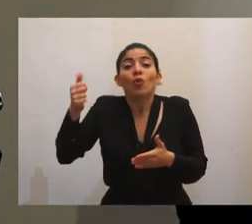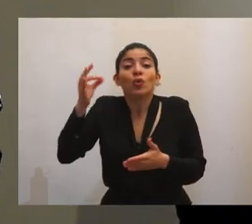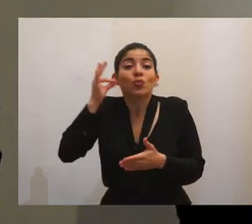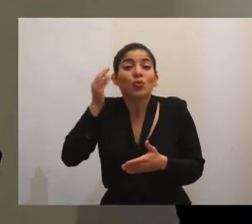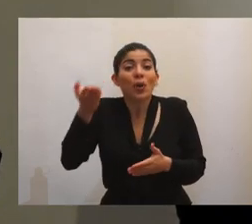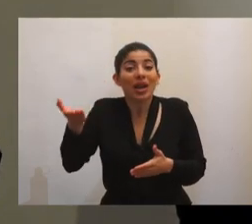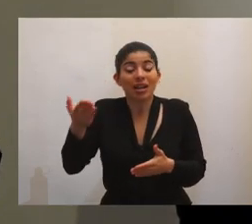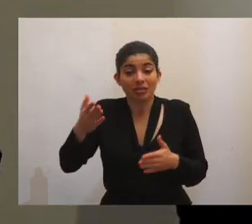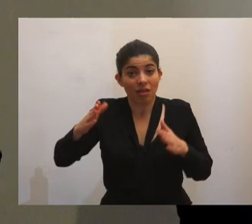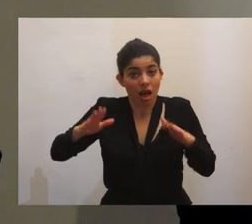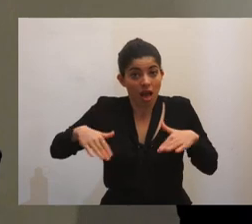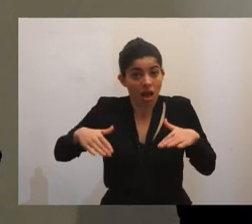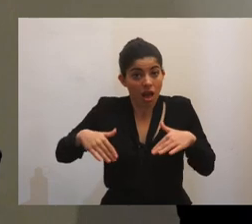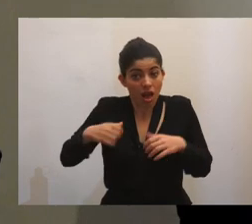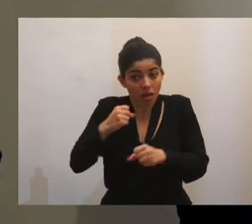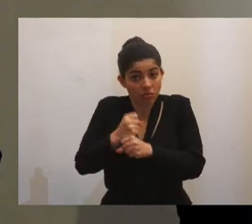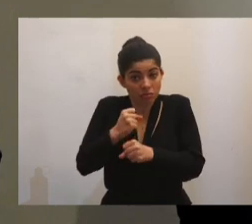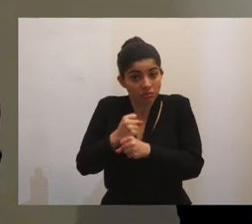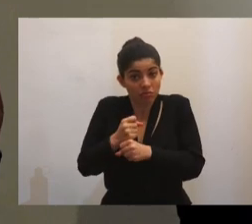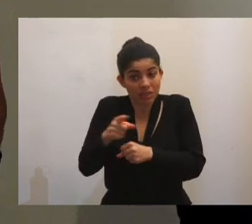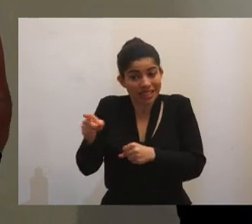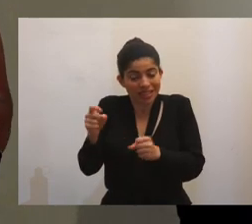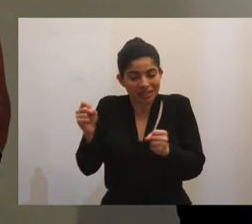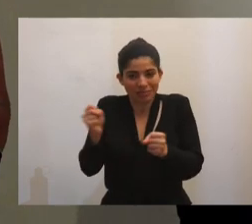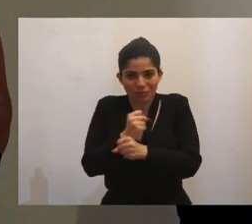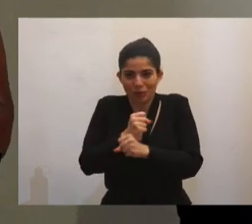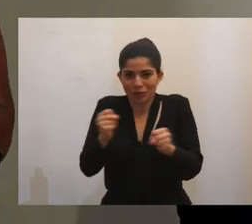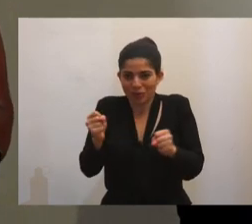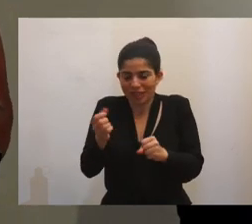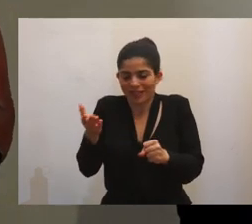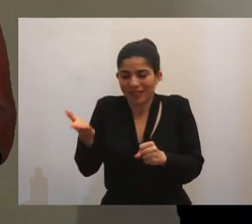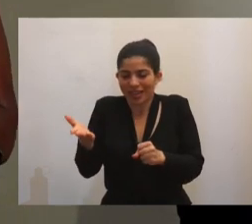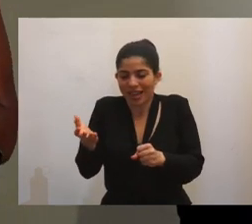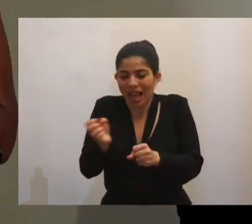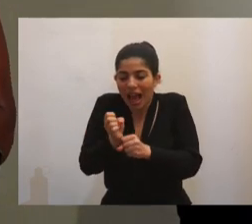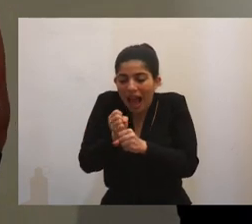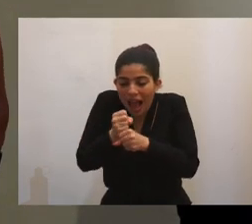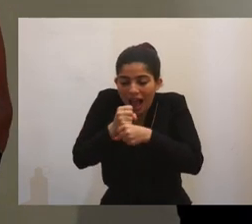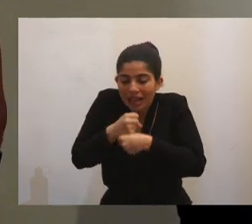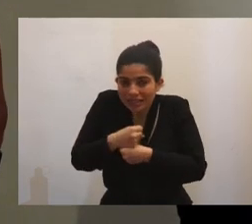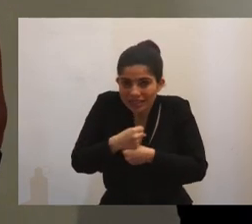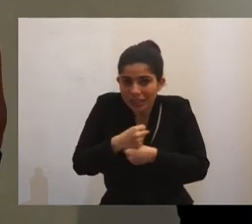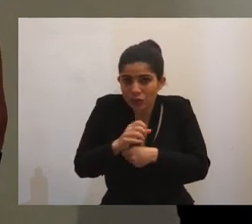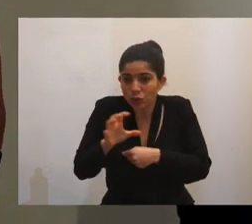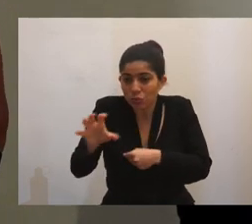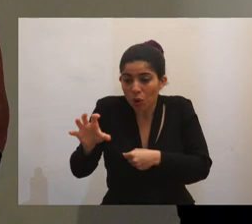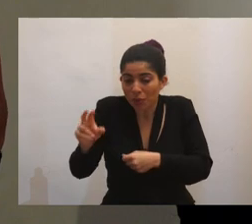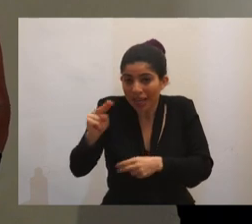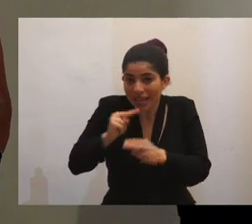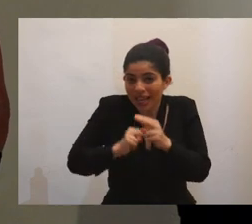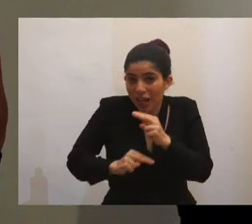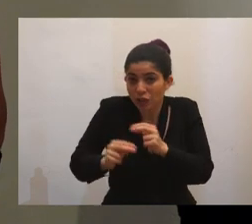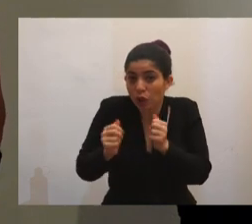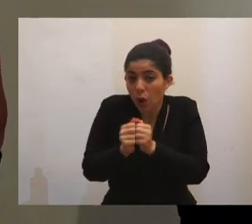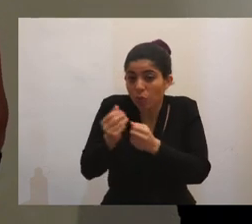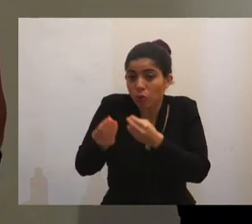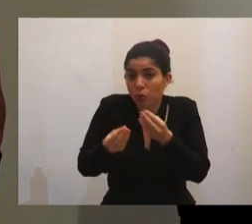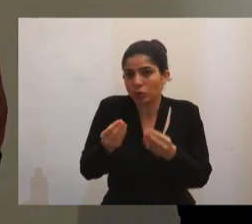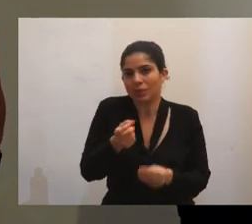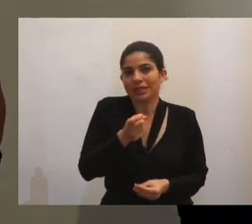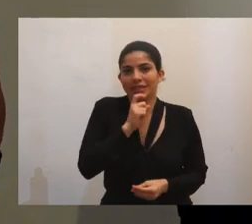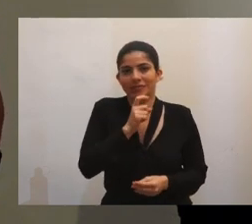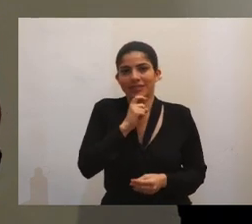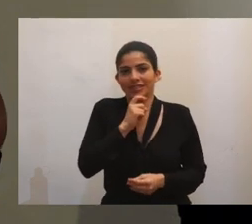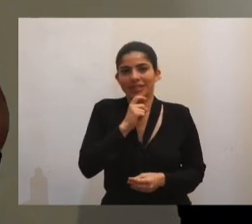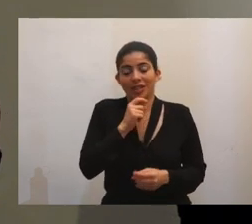que hoy no están haciendo y no tienen posibilidad de generar negocios productivos basados